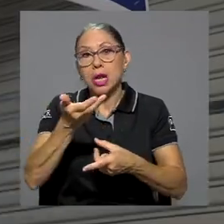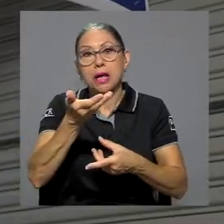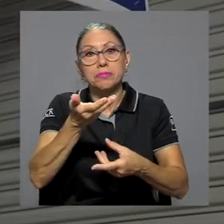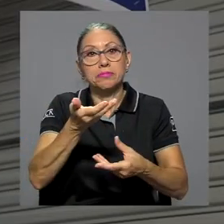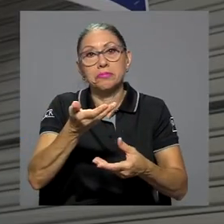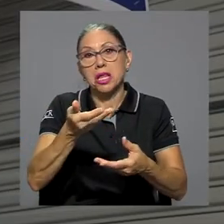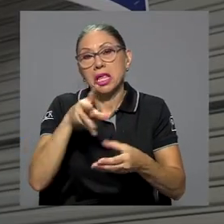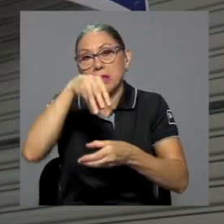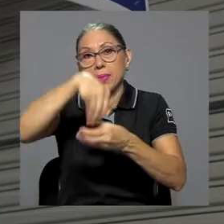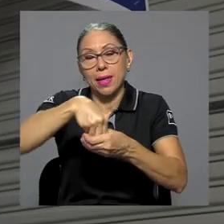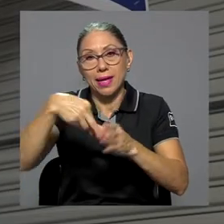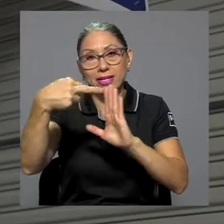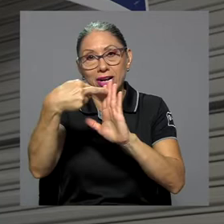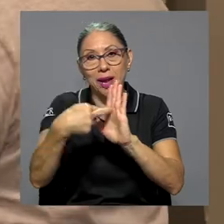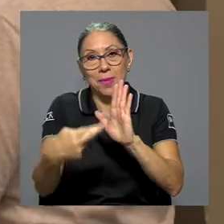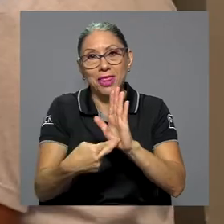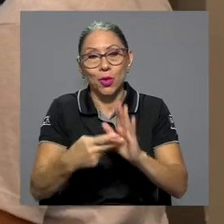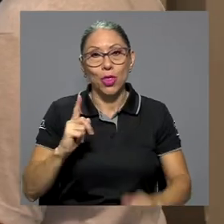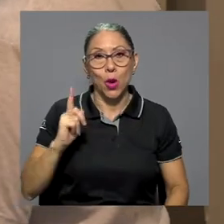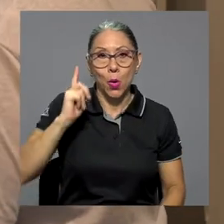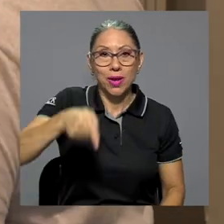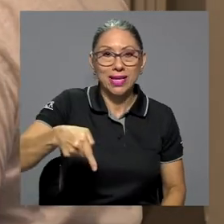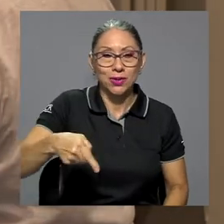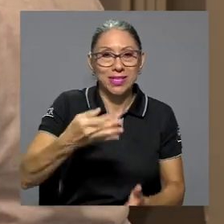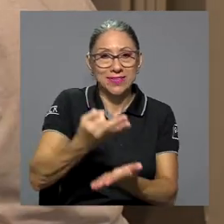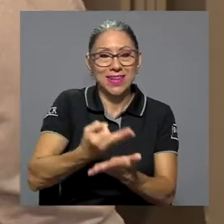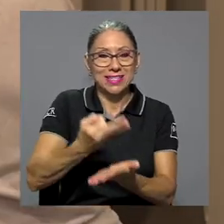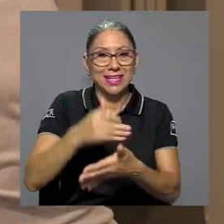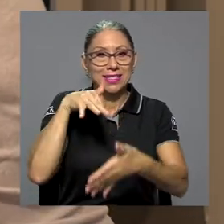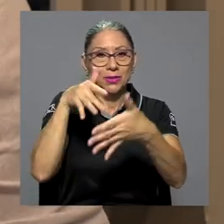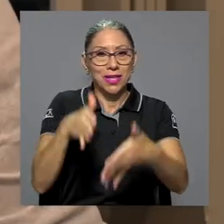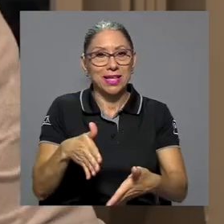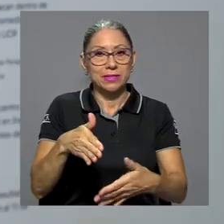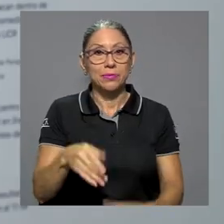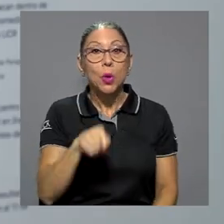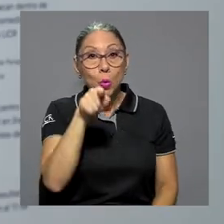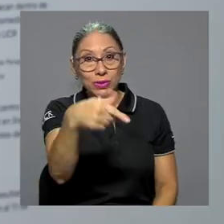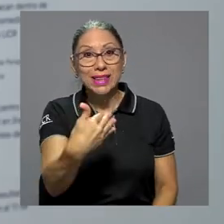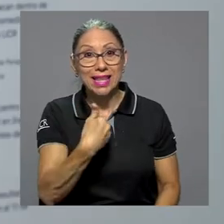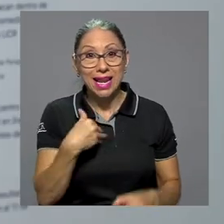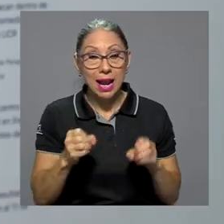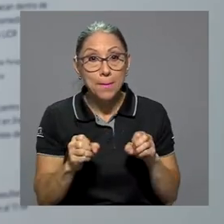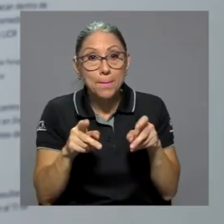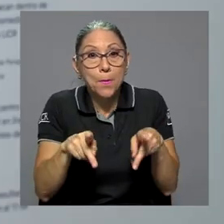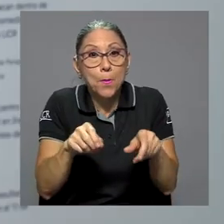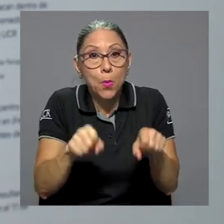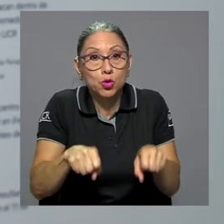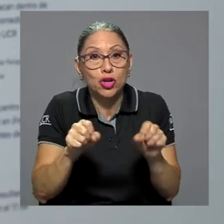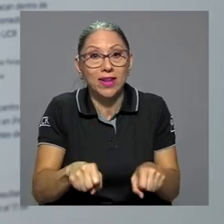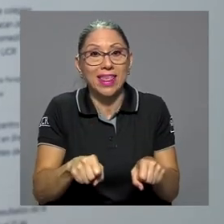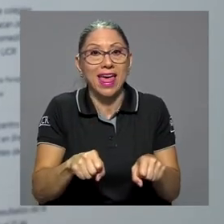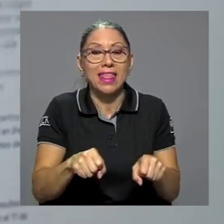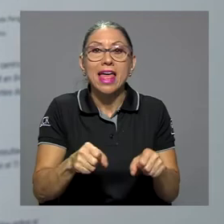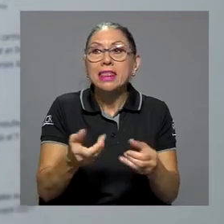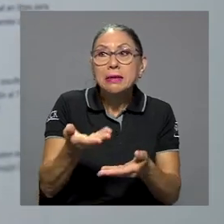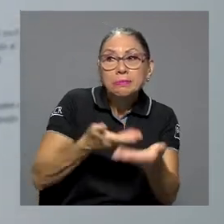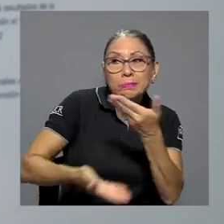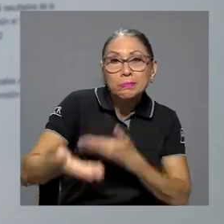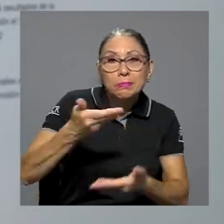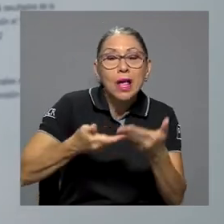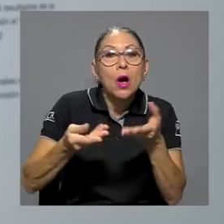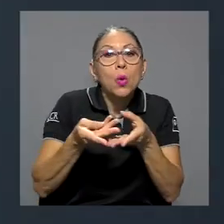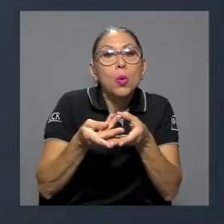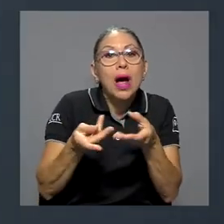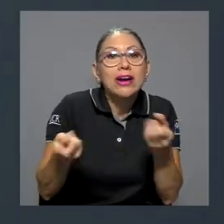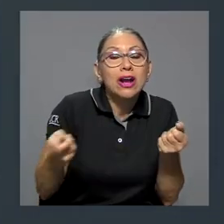otro contemplado en el reglamento de obligaciones financieras estudiantiles. Usted tiene la posibilidad de tramitar un arreglo